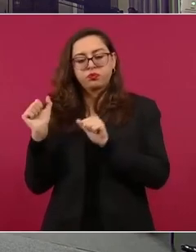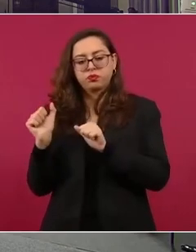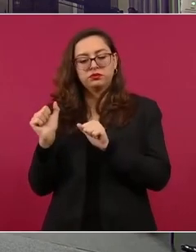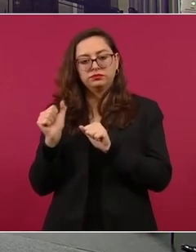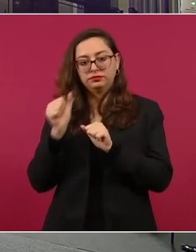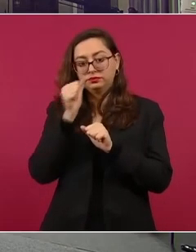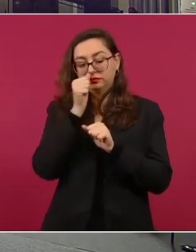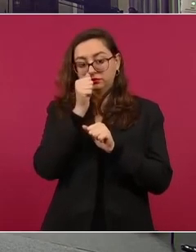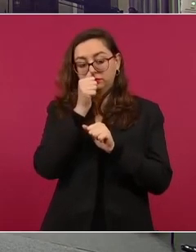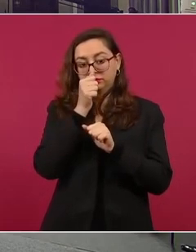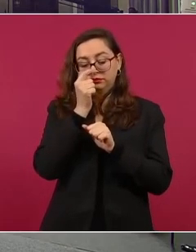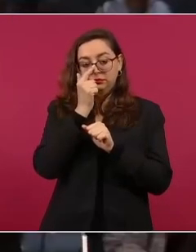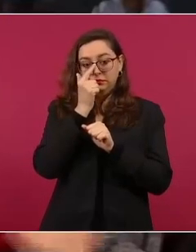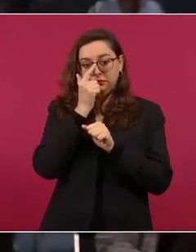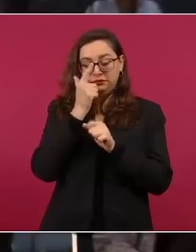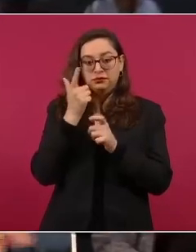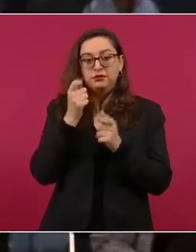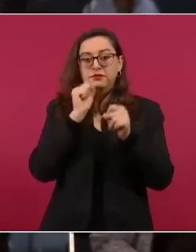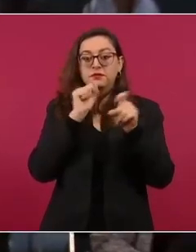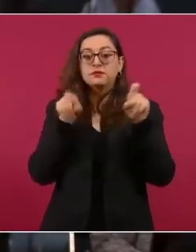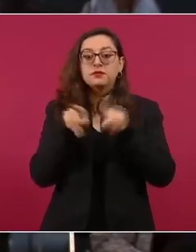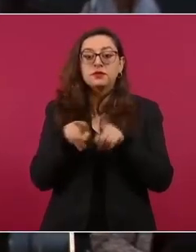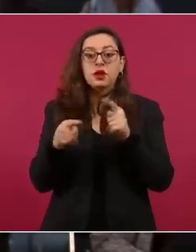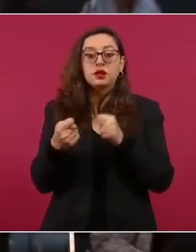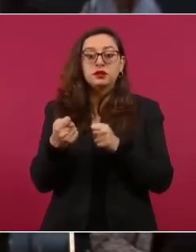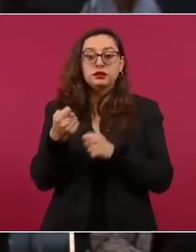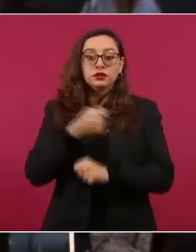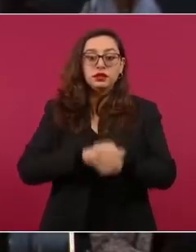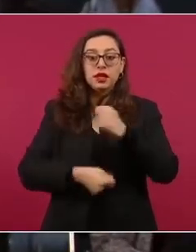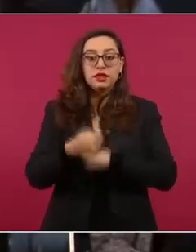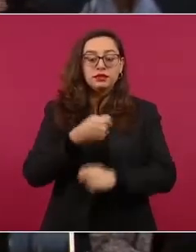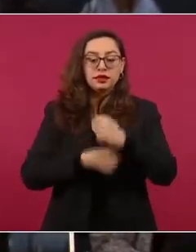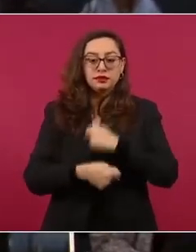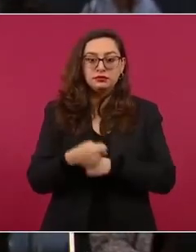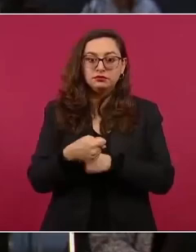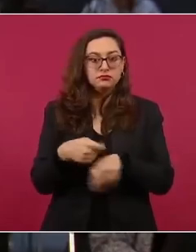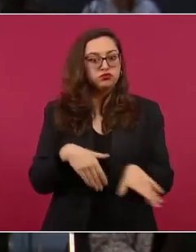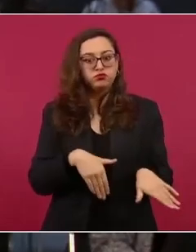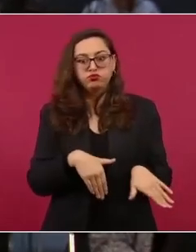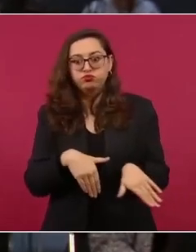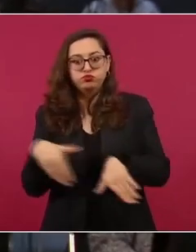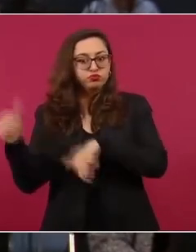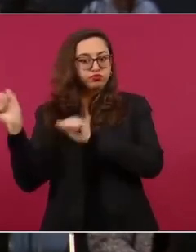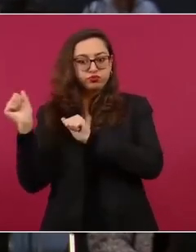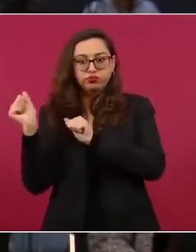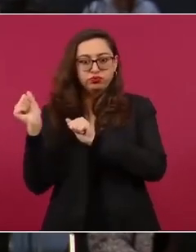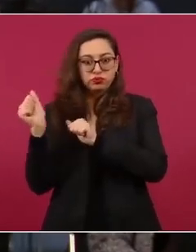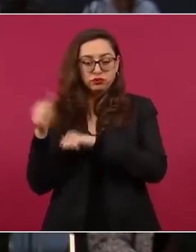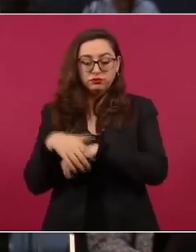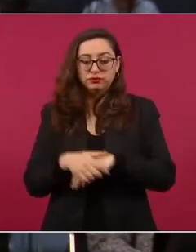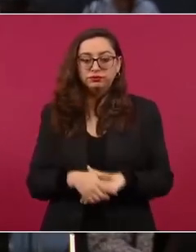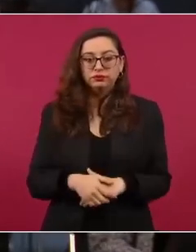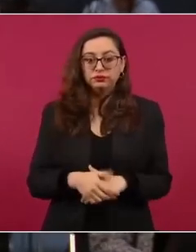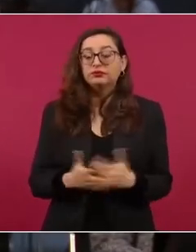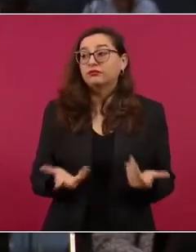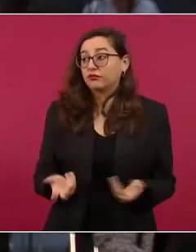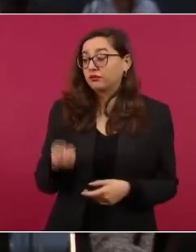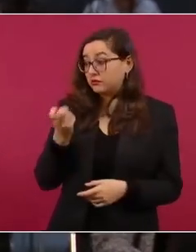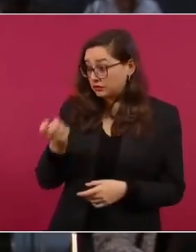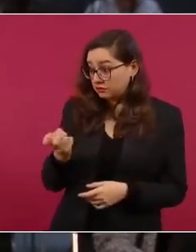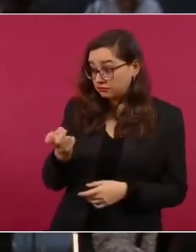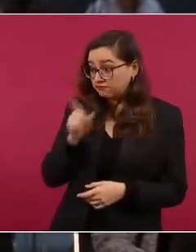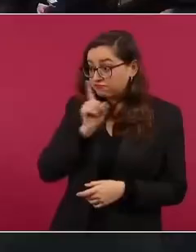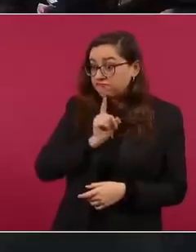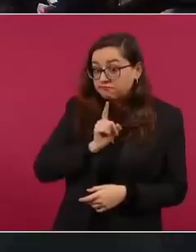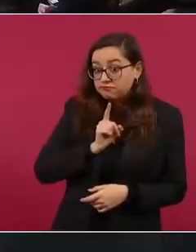con las tiendas de conveniencia a otros países, pero bueno, ya que aclara eso, pues es bueno que informar esa parte, ¿no? Lo